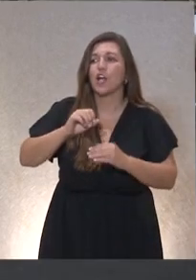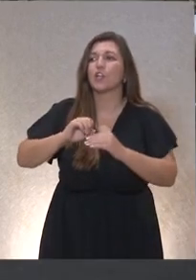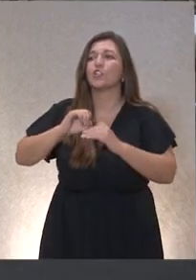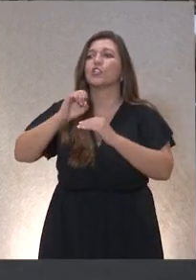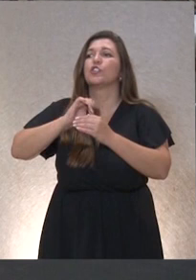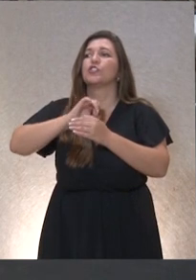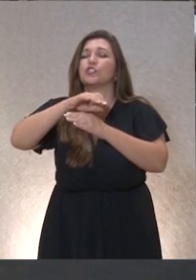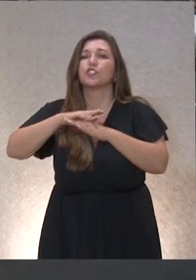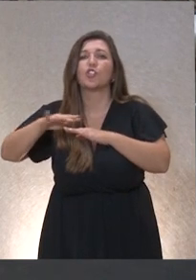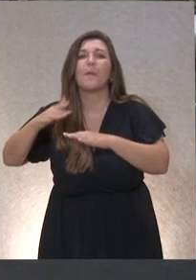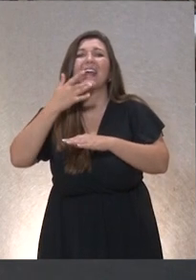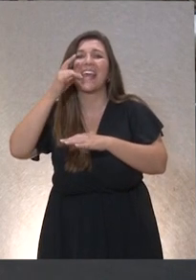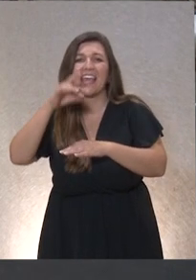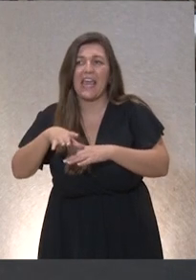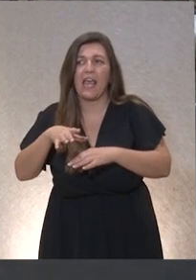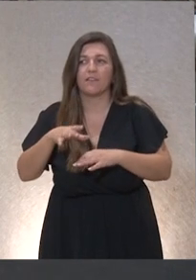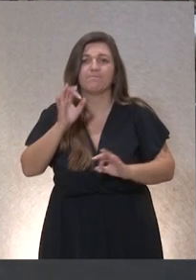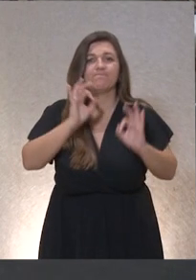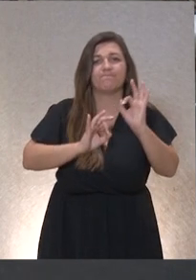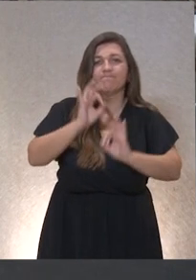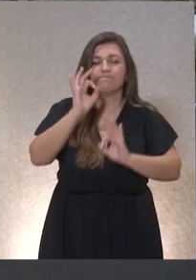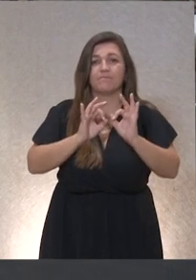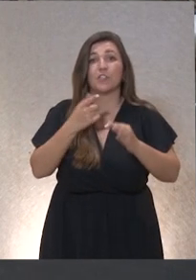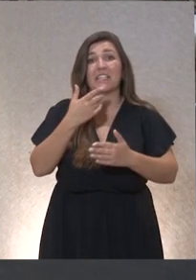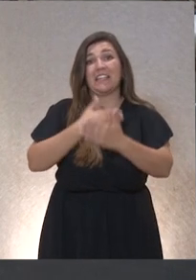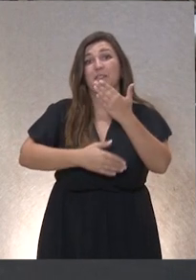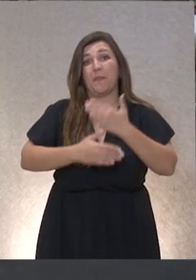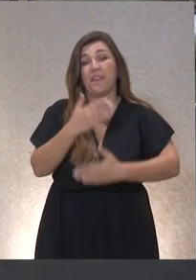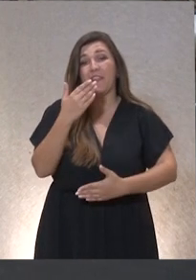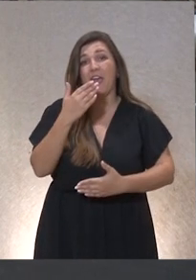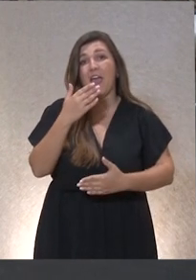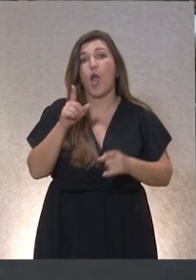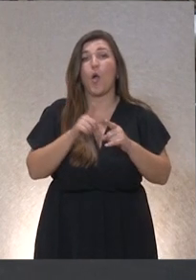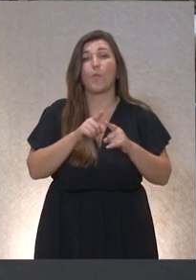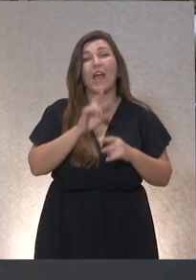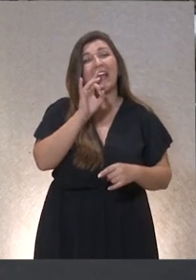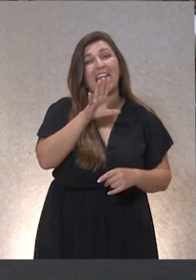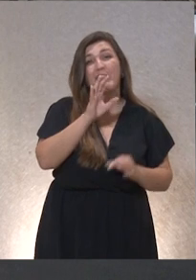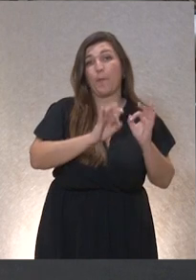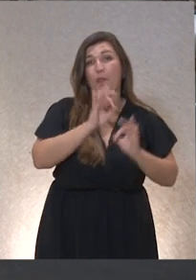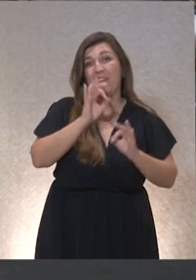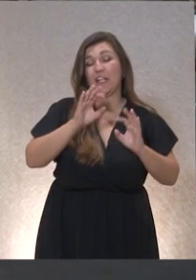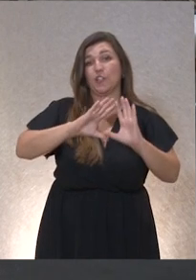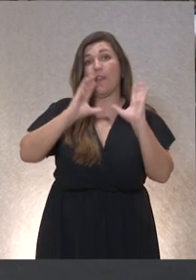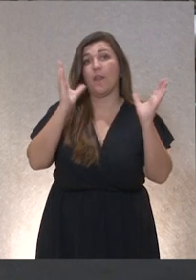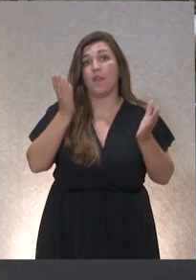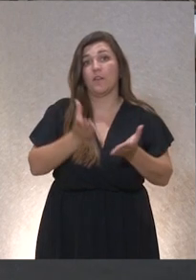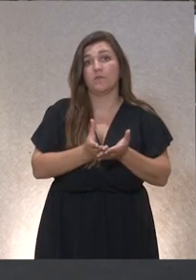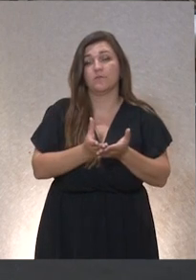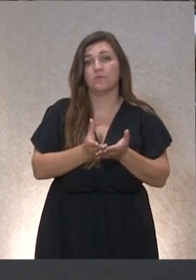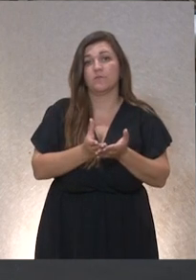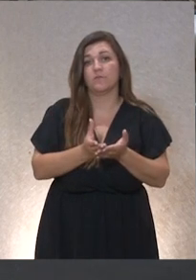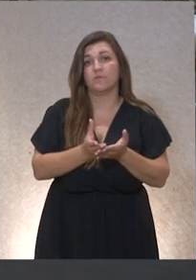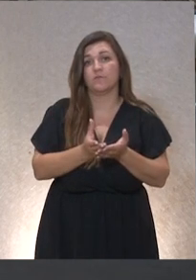proporcional eh la discapacidad más o menos es como un 15% de la población y casi es